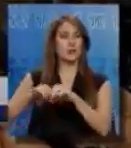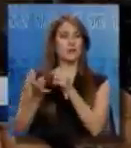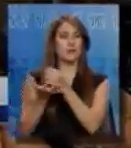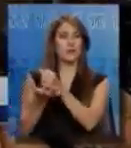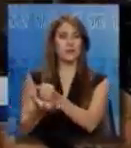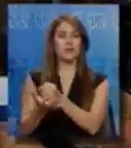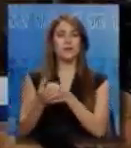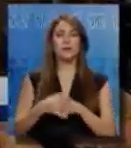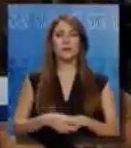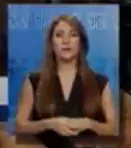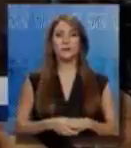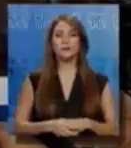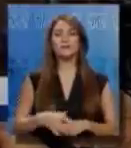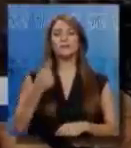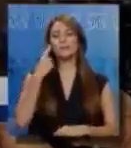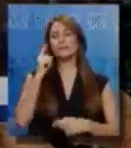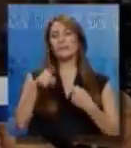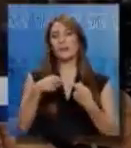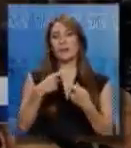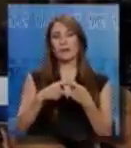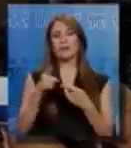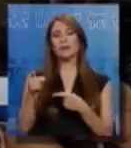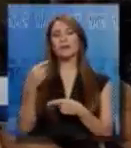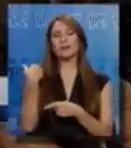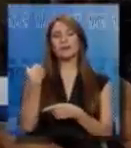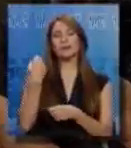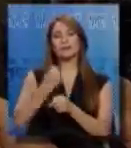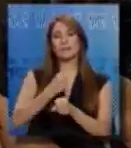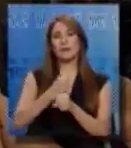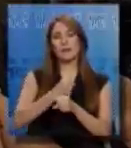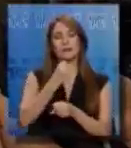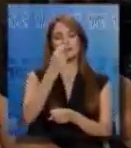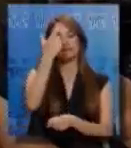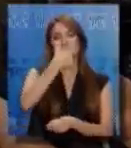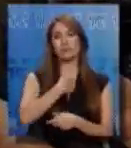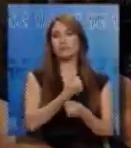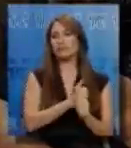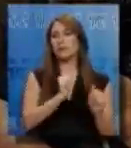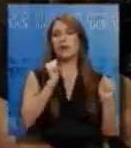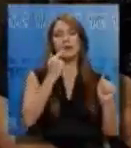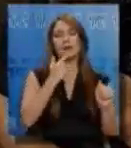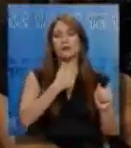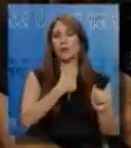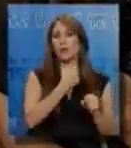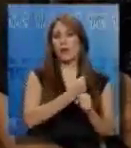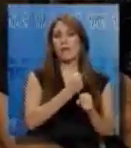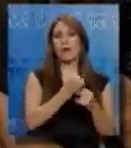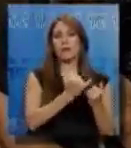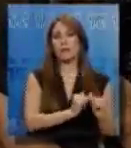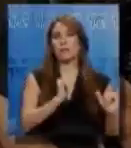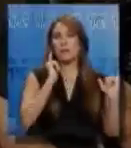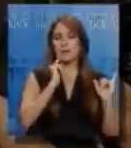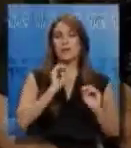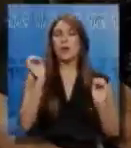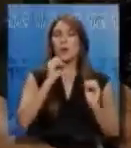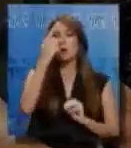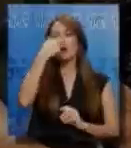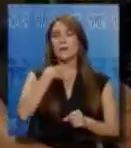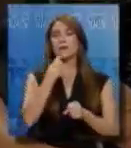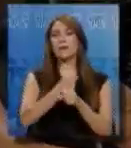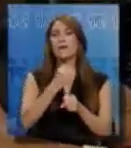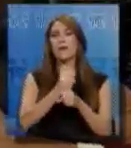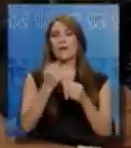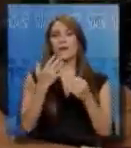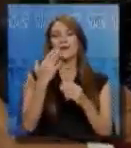el seguro de cesantía para el caso de los trabajadores autónomos, amas de casa y afiliados voluntarios, y el seguro de desempleo va dirigido para los que